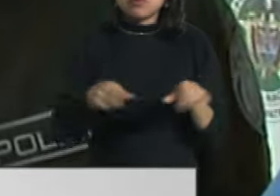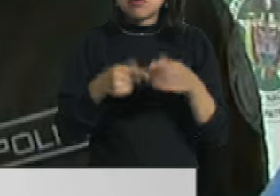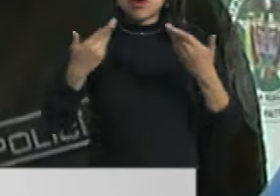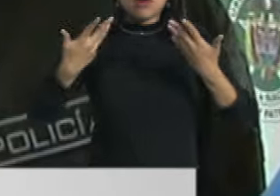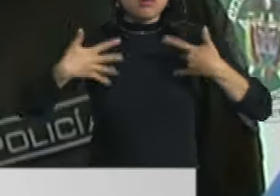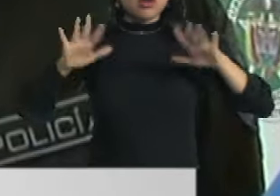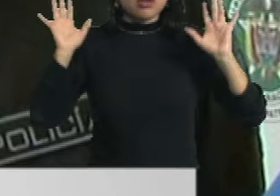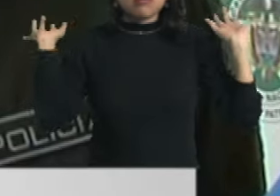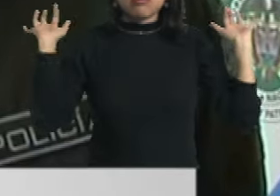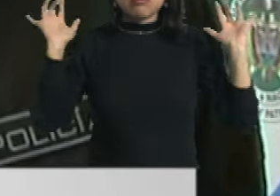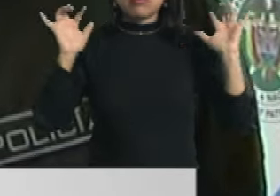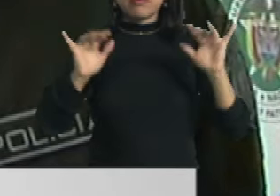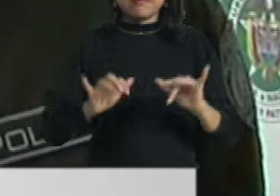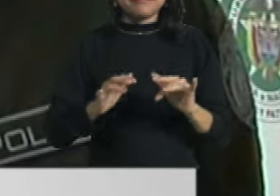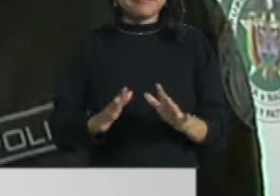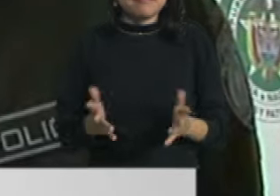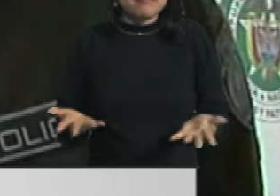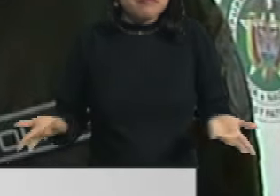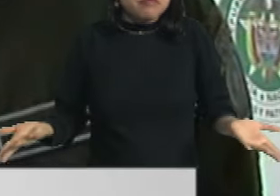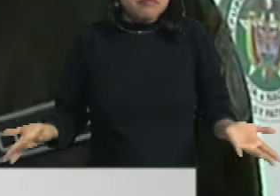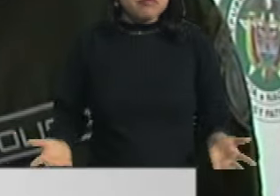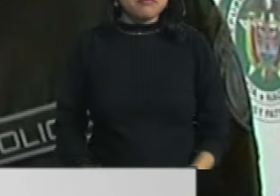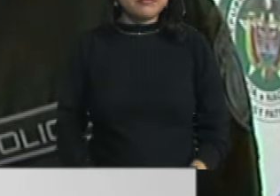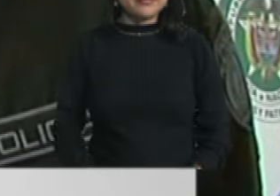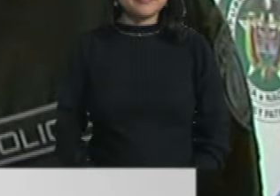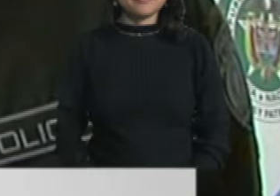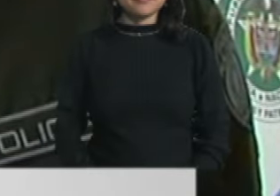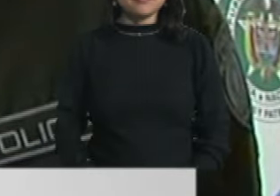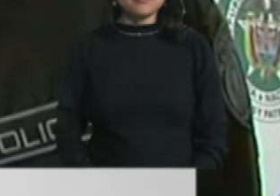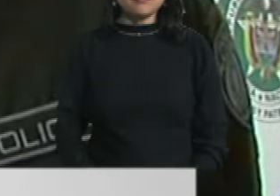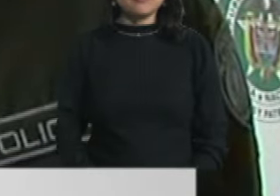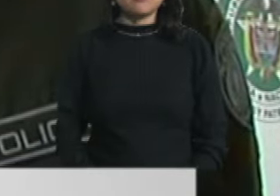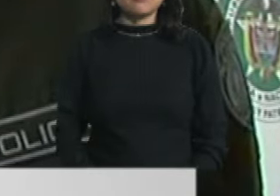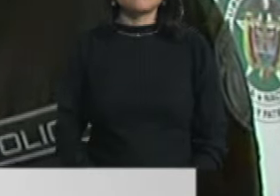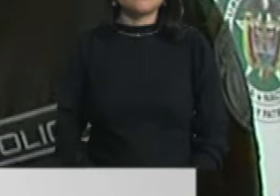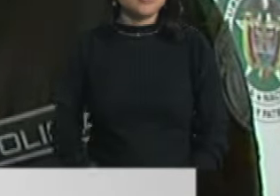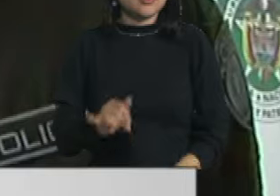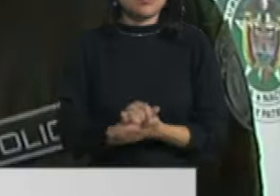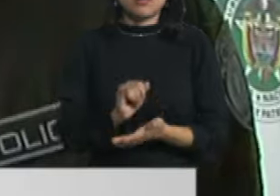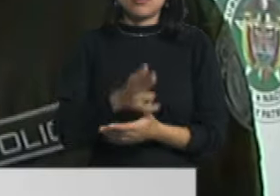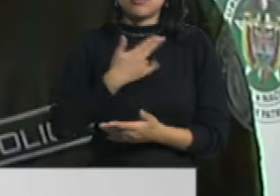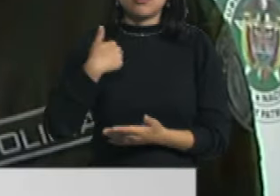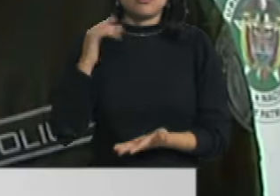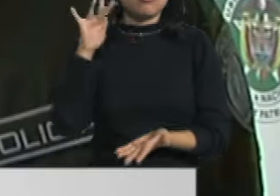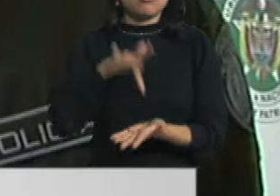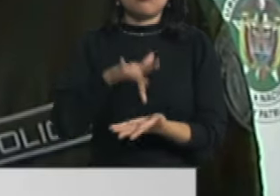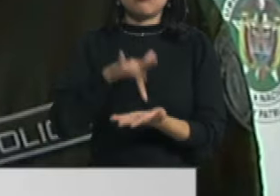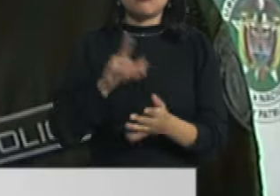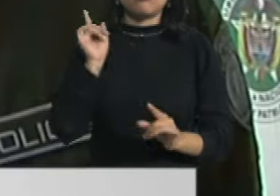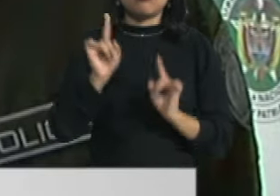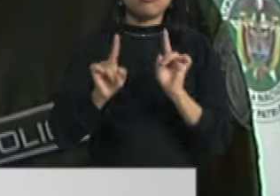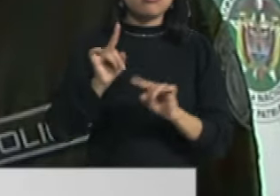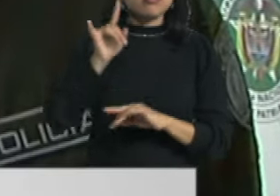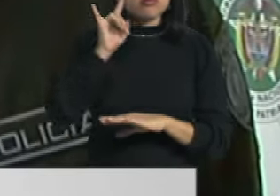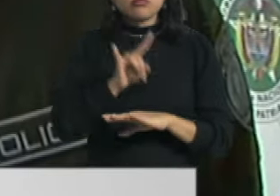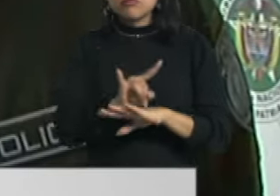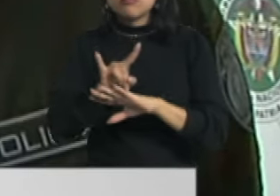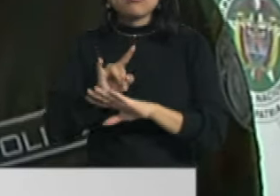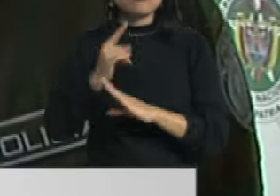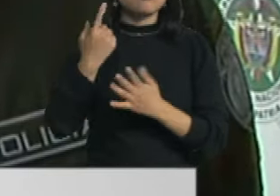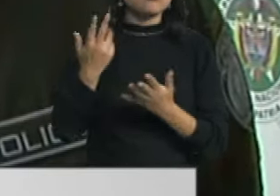de acceso al público donde cualquier persona puede acudir, así como lo hicimos nosotros también en desarrollo de un